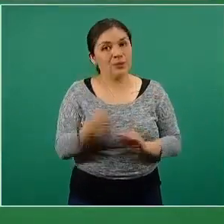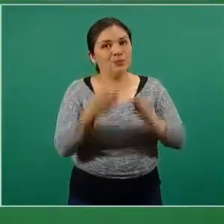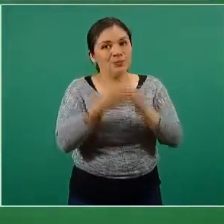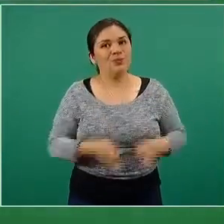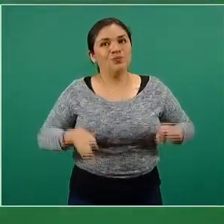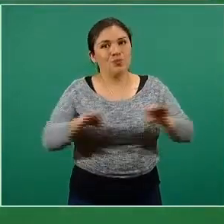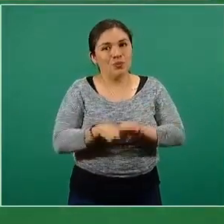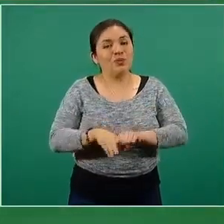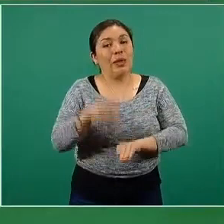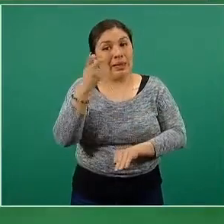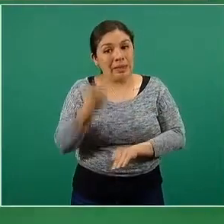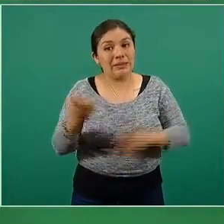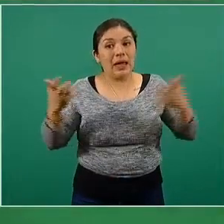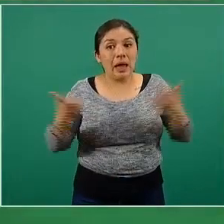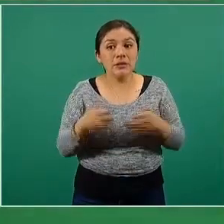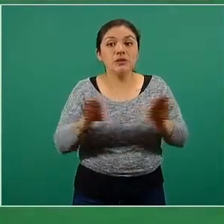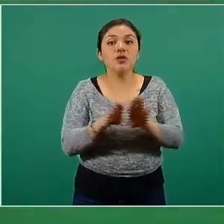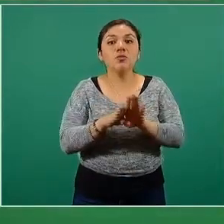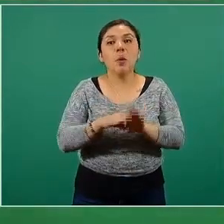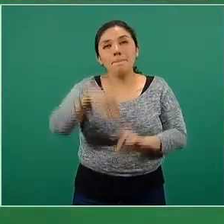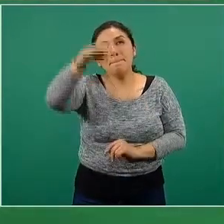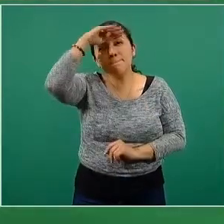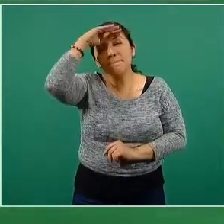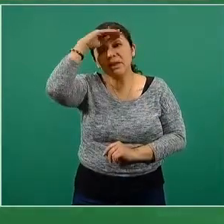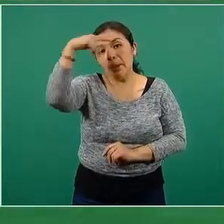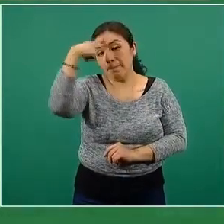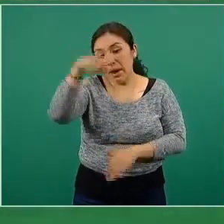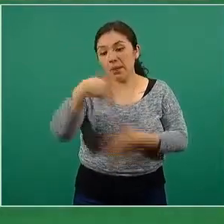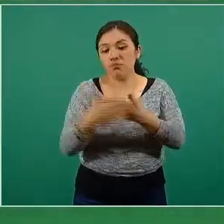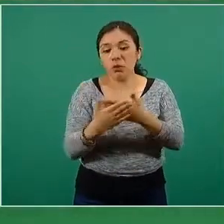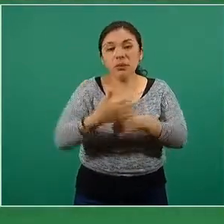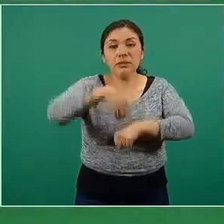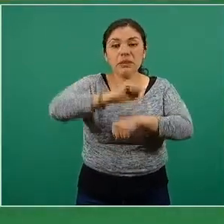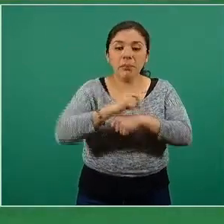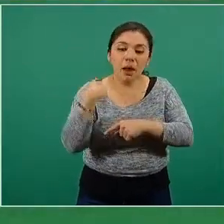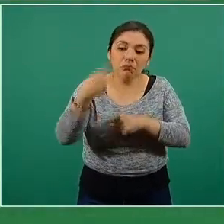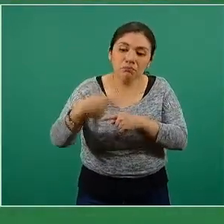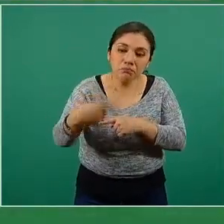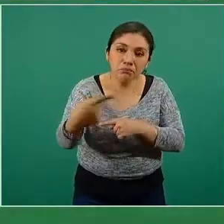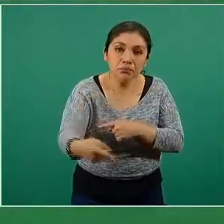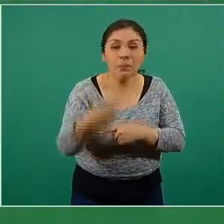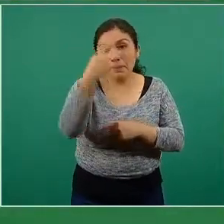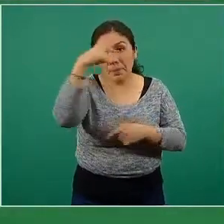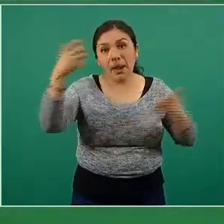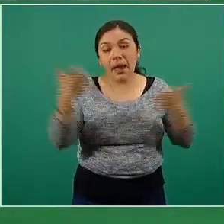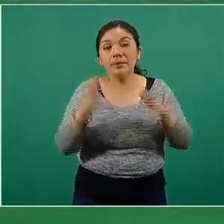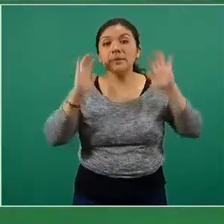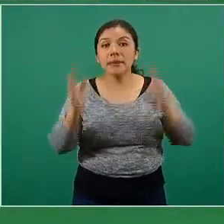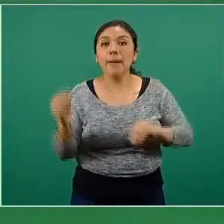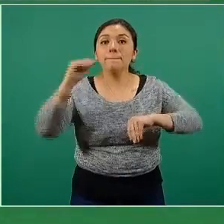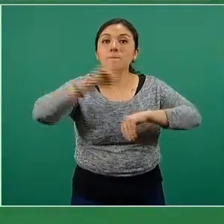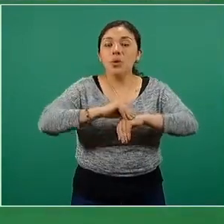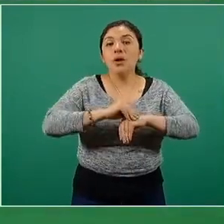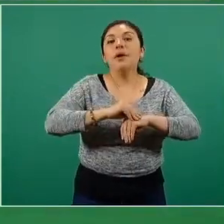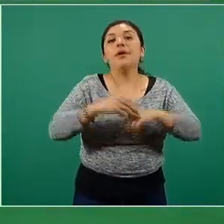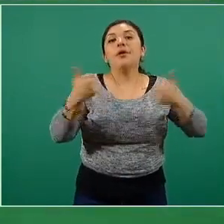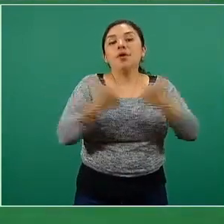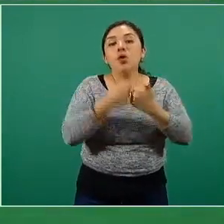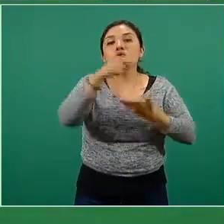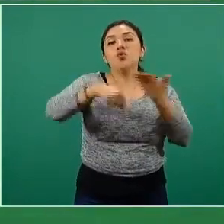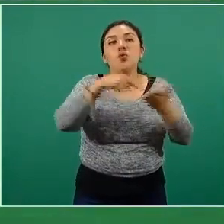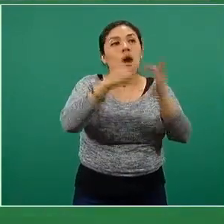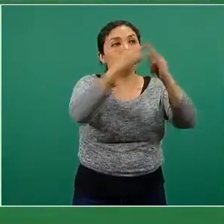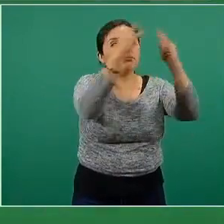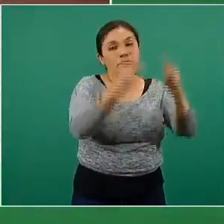va a ser pues gran parte de lo que es el enfoque de estas próximas semanas, en donde se están activando los sitios